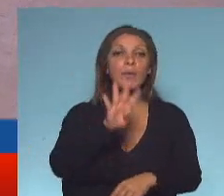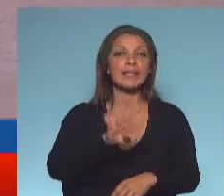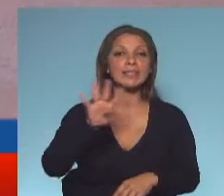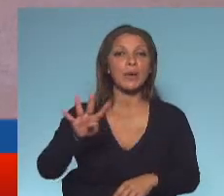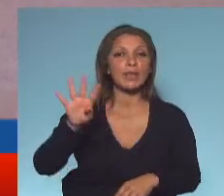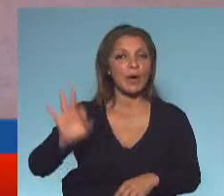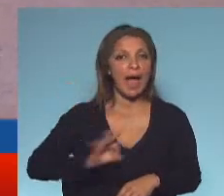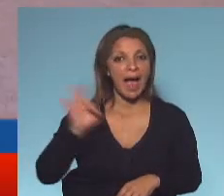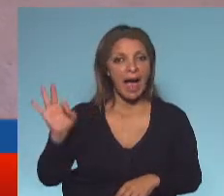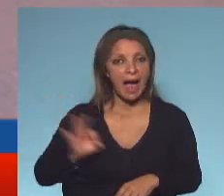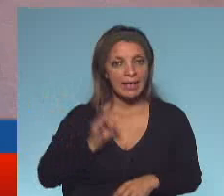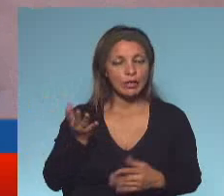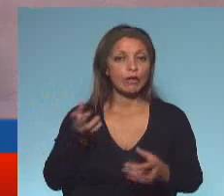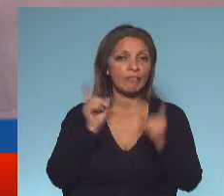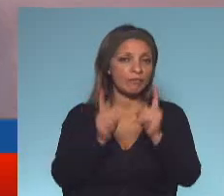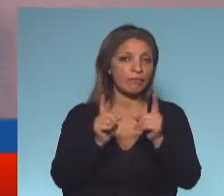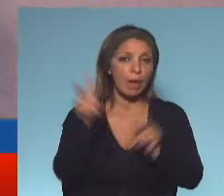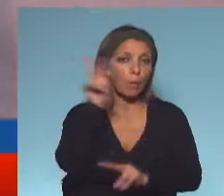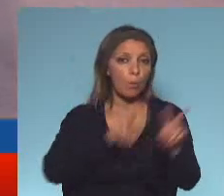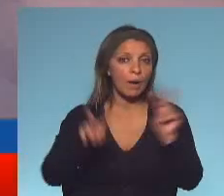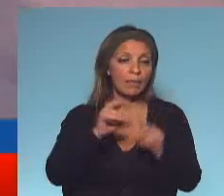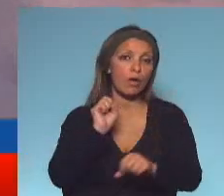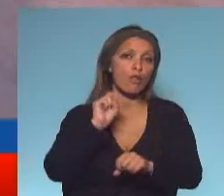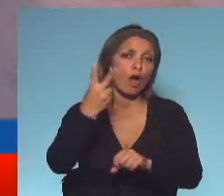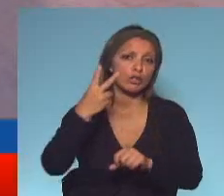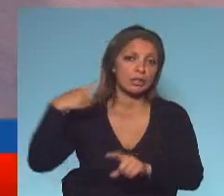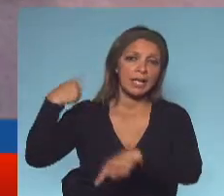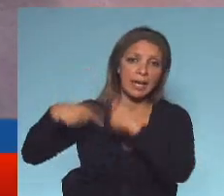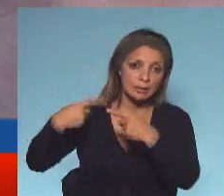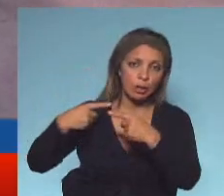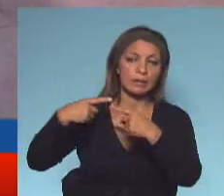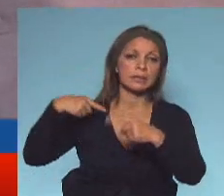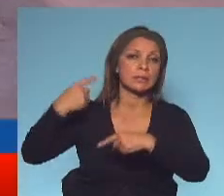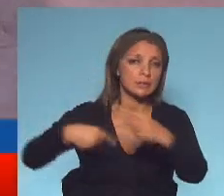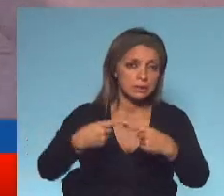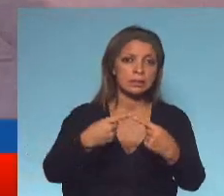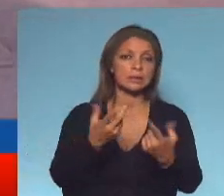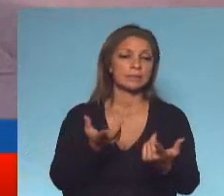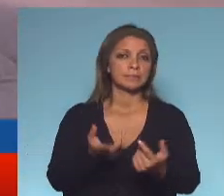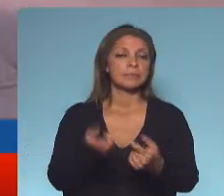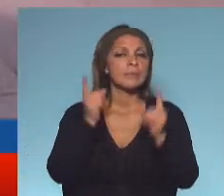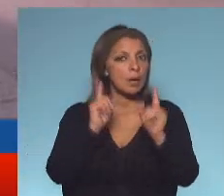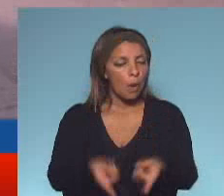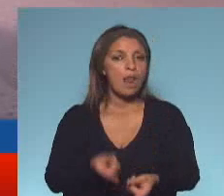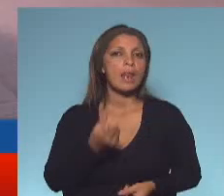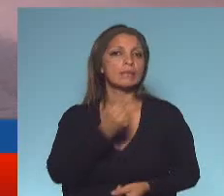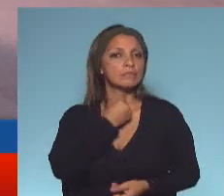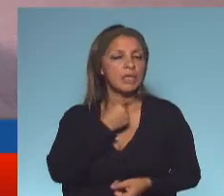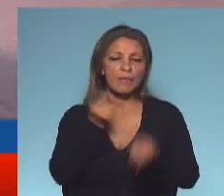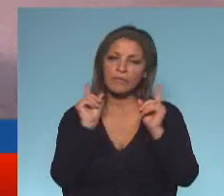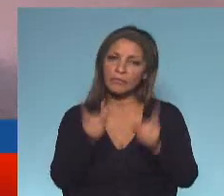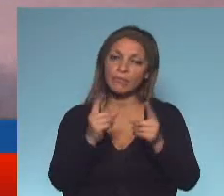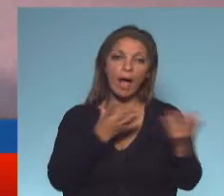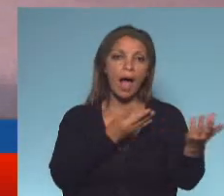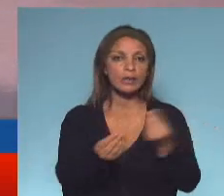años de la búsqueda de 2 generaciones, pero queremos mantener y ayudar en